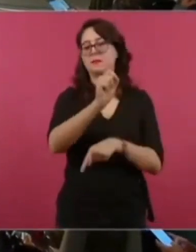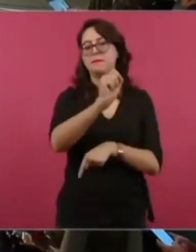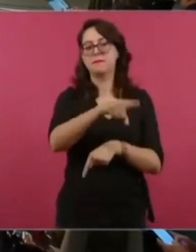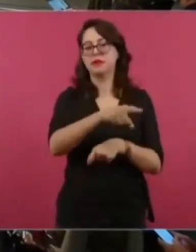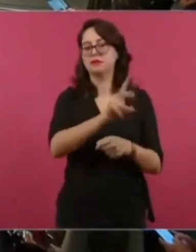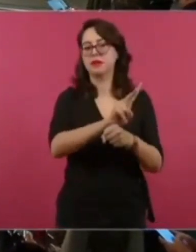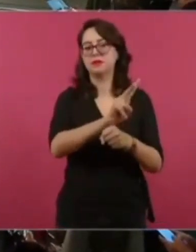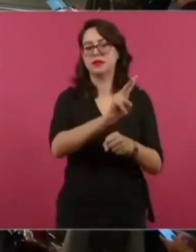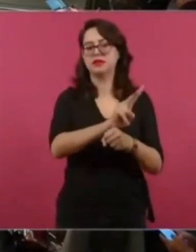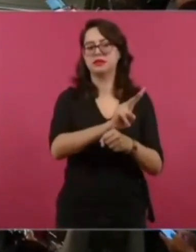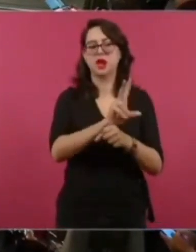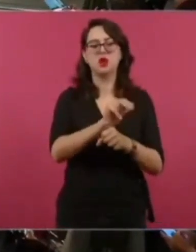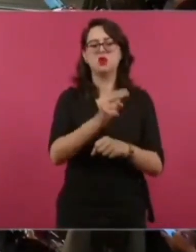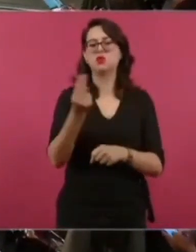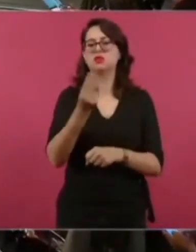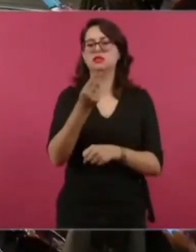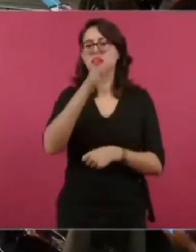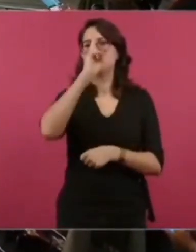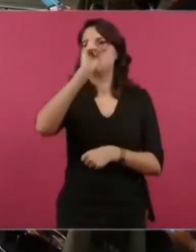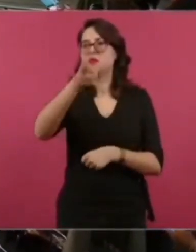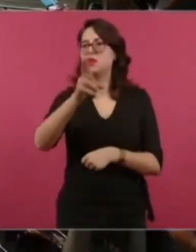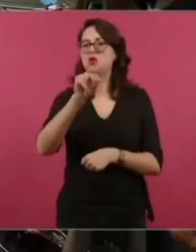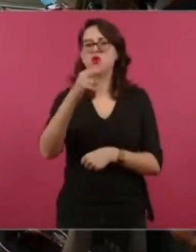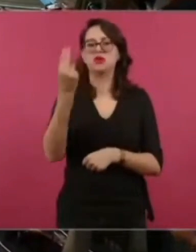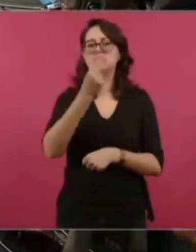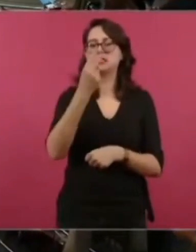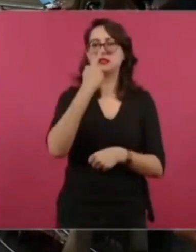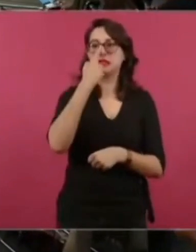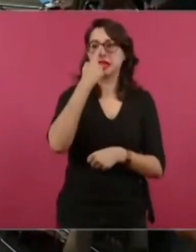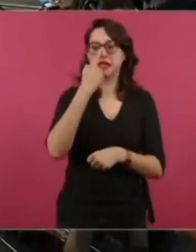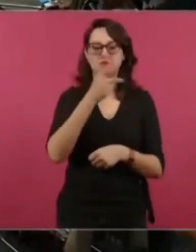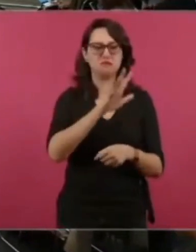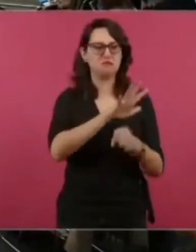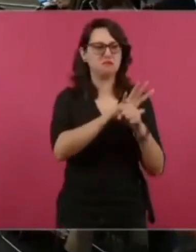no ejercer censura.